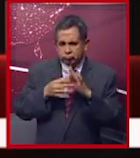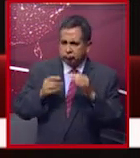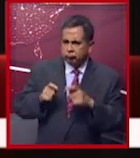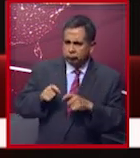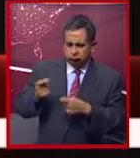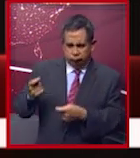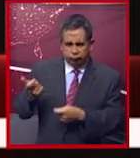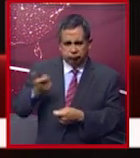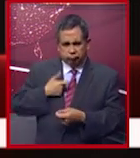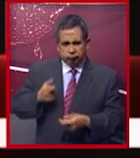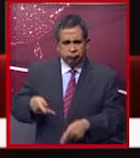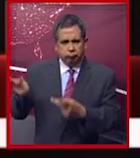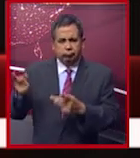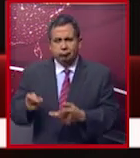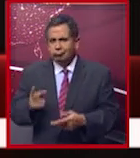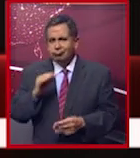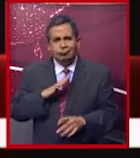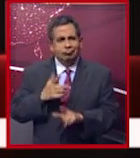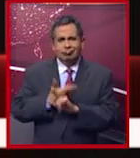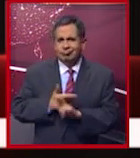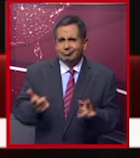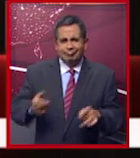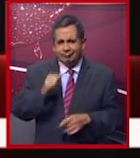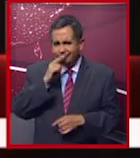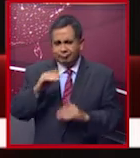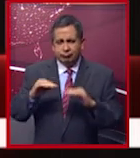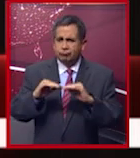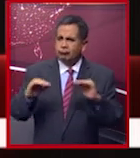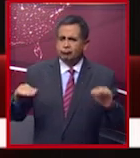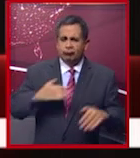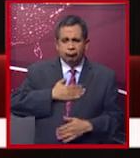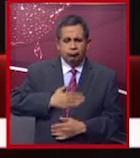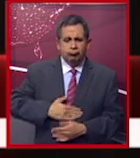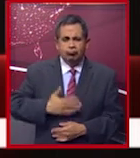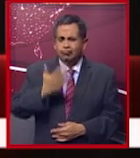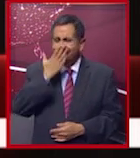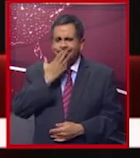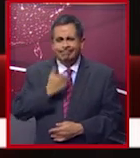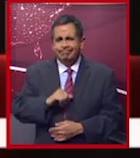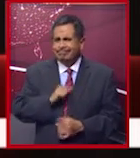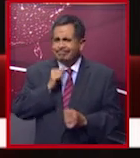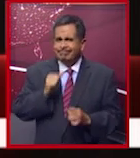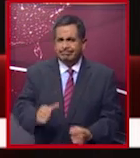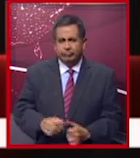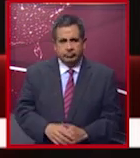la libertad de expresión y con la equidad que debe prevalecer.